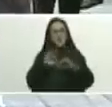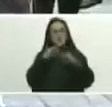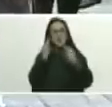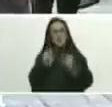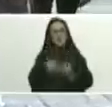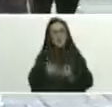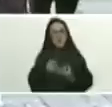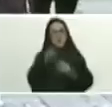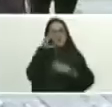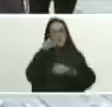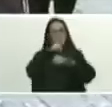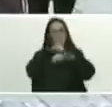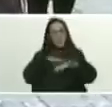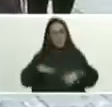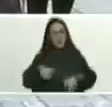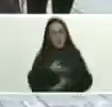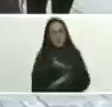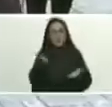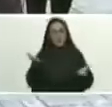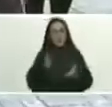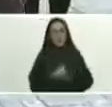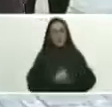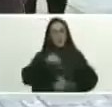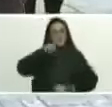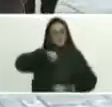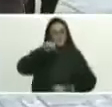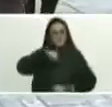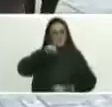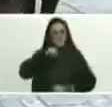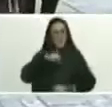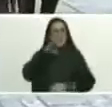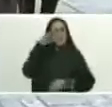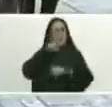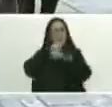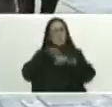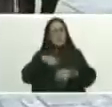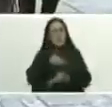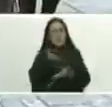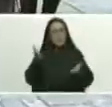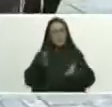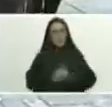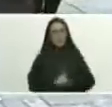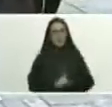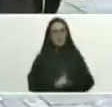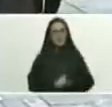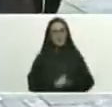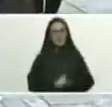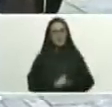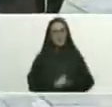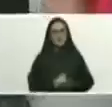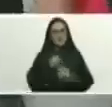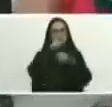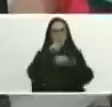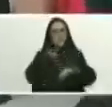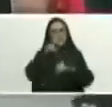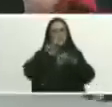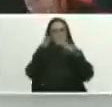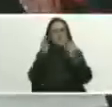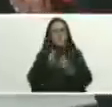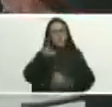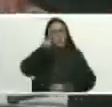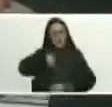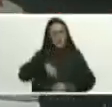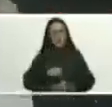las bendiga a ustedes, claro, que Dios las bendiga a ustedes y las bendiga a su familia